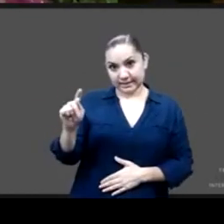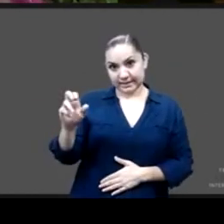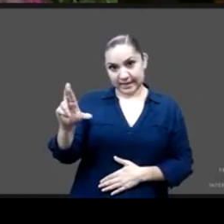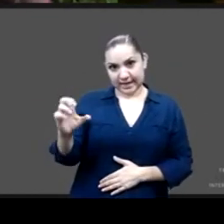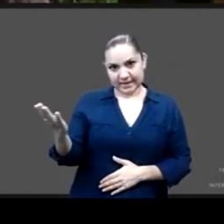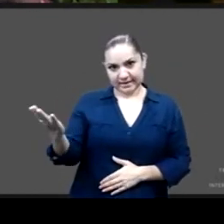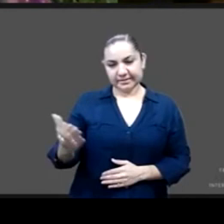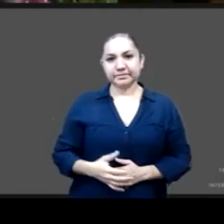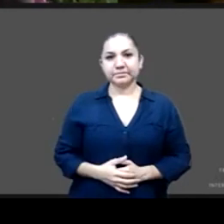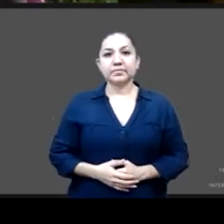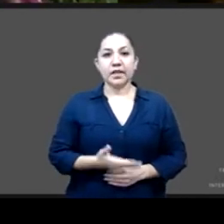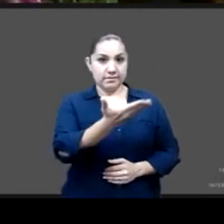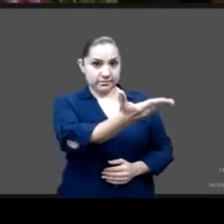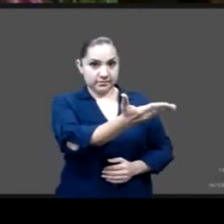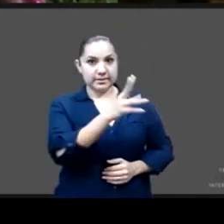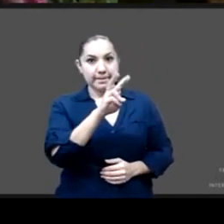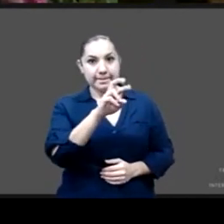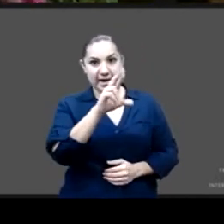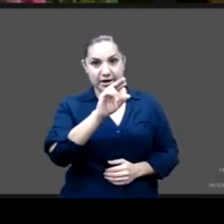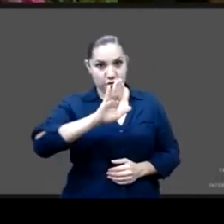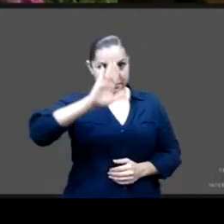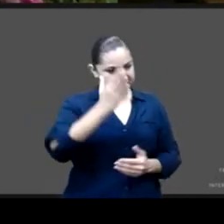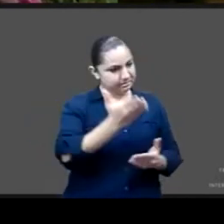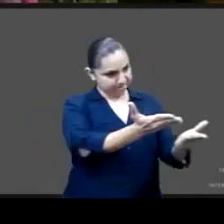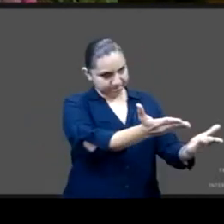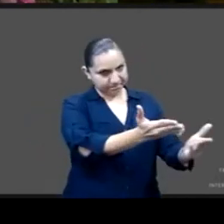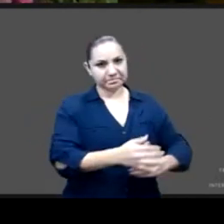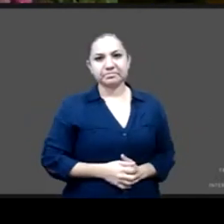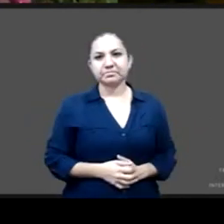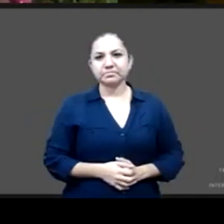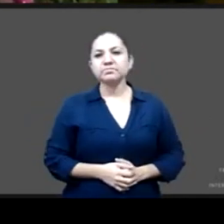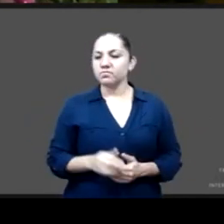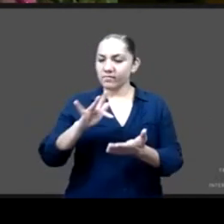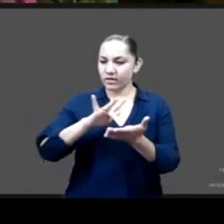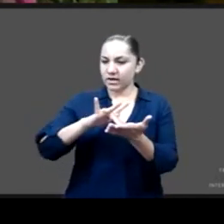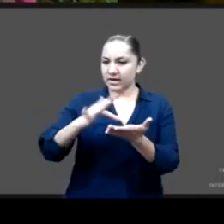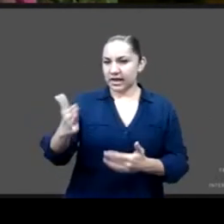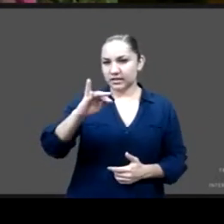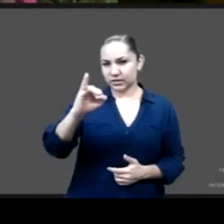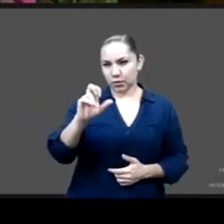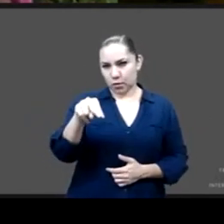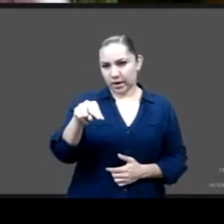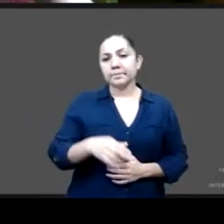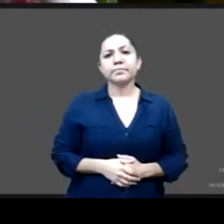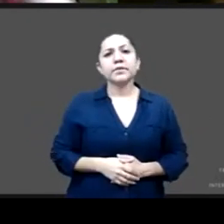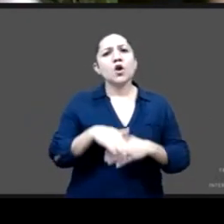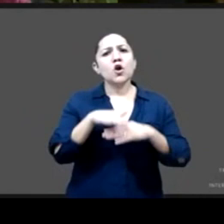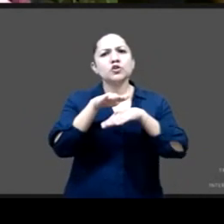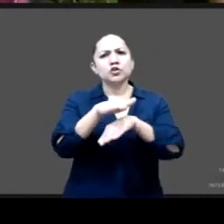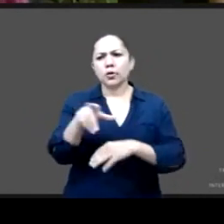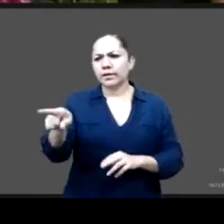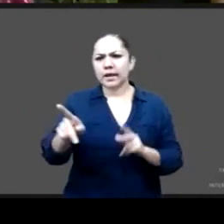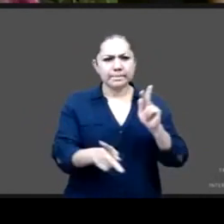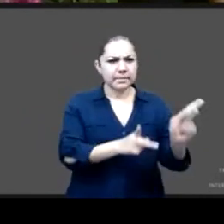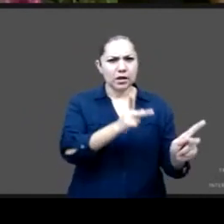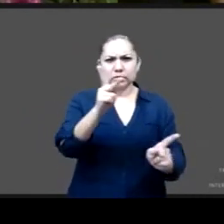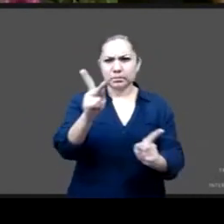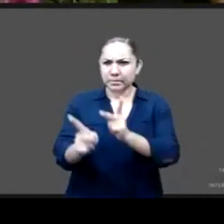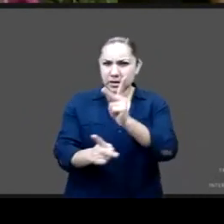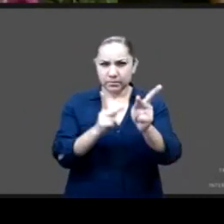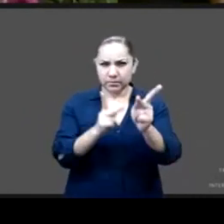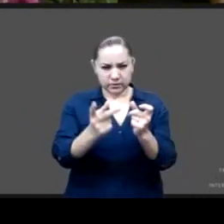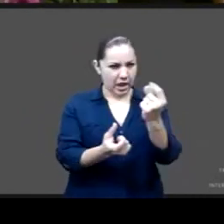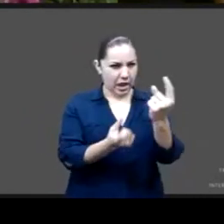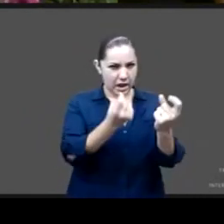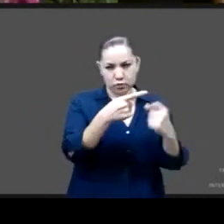quiere ver o por favor adelante si gracias Juan bueno pues en el caso de algunas preguntas que eran referentes también ya como más al tema